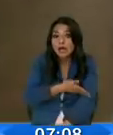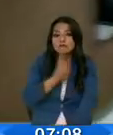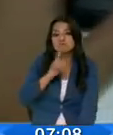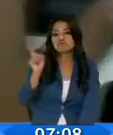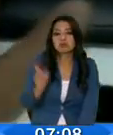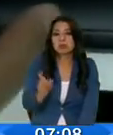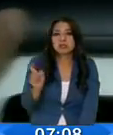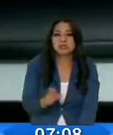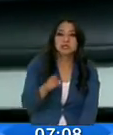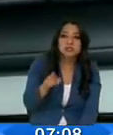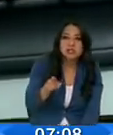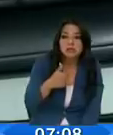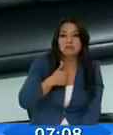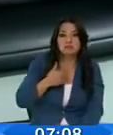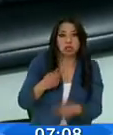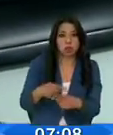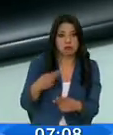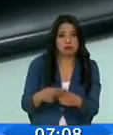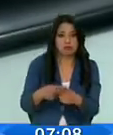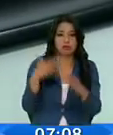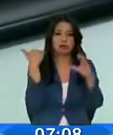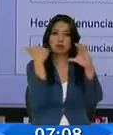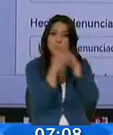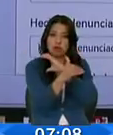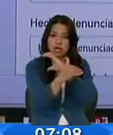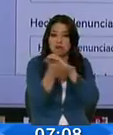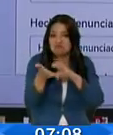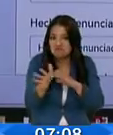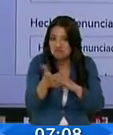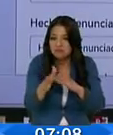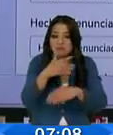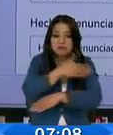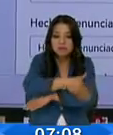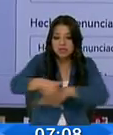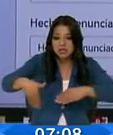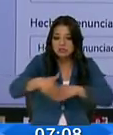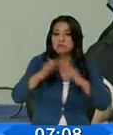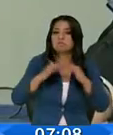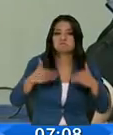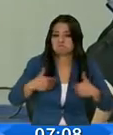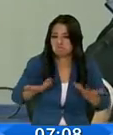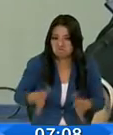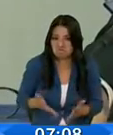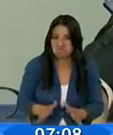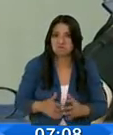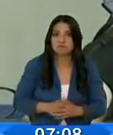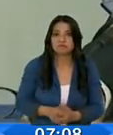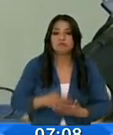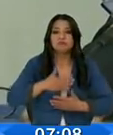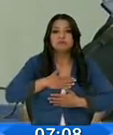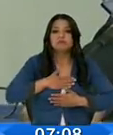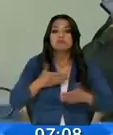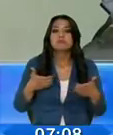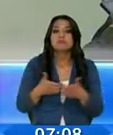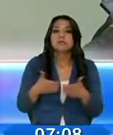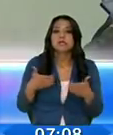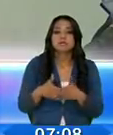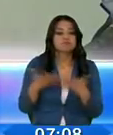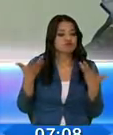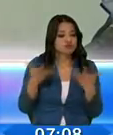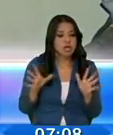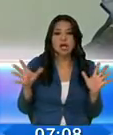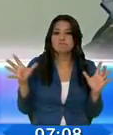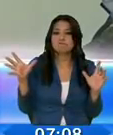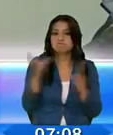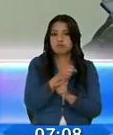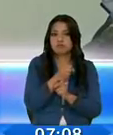necesario identificarse, poner correos electrónicos o dirección domiciliaria. Mi equipo ha logrado ya que